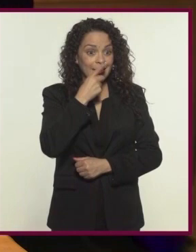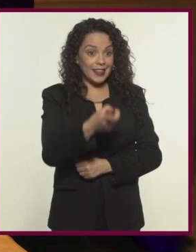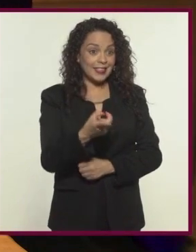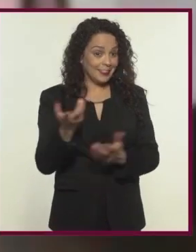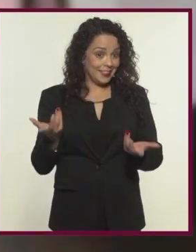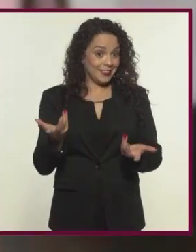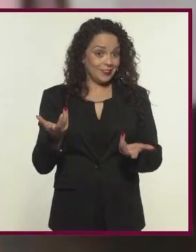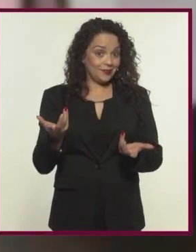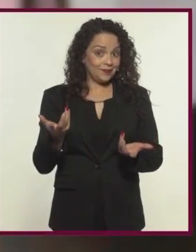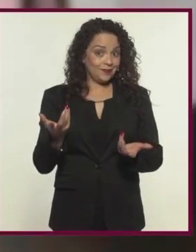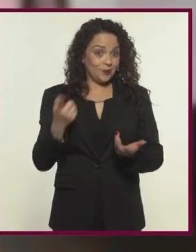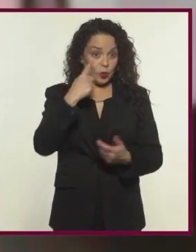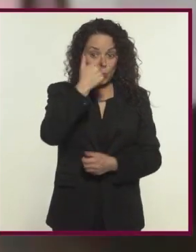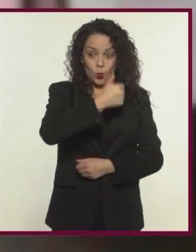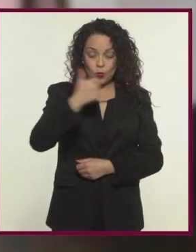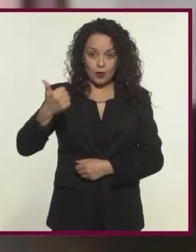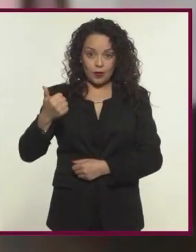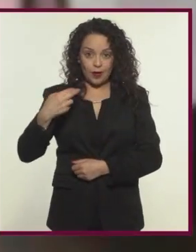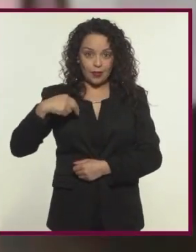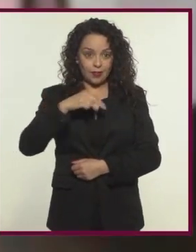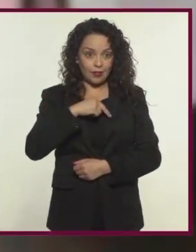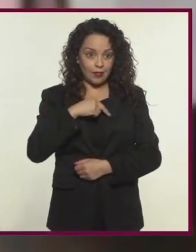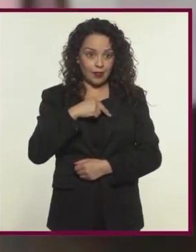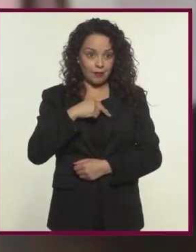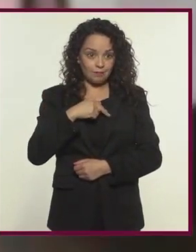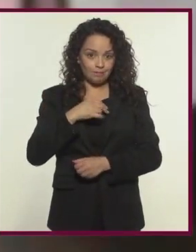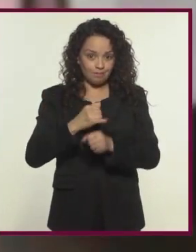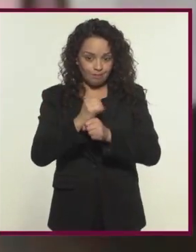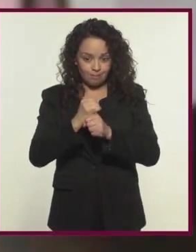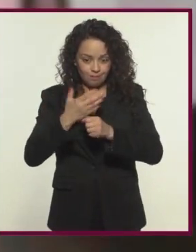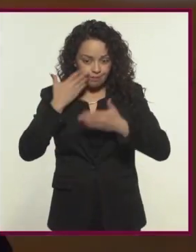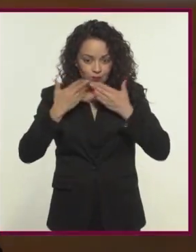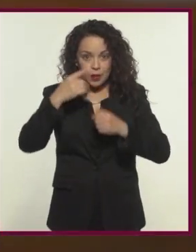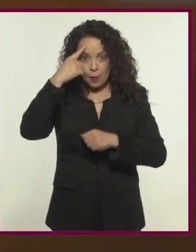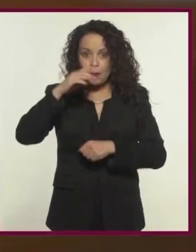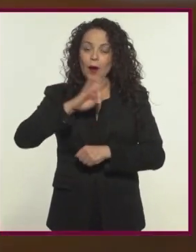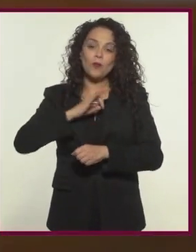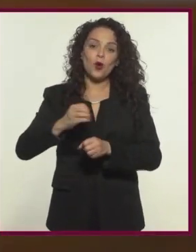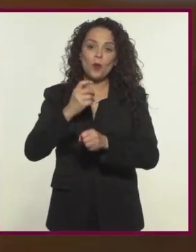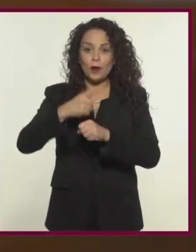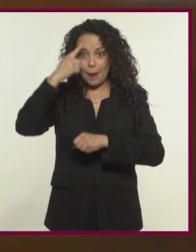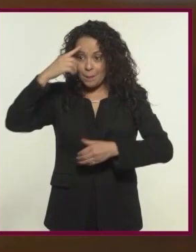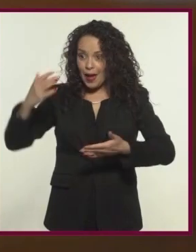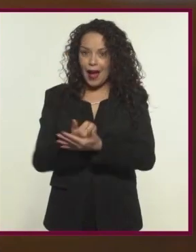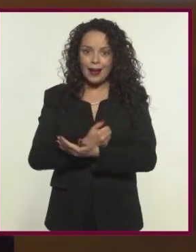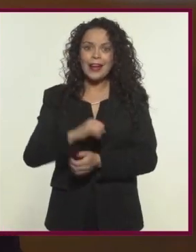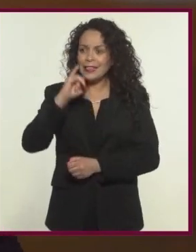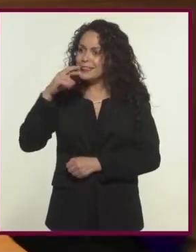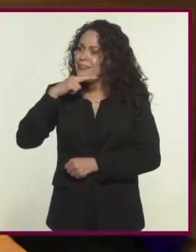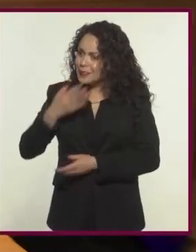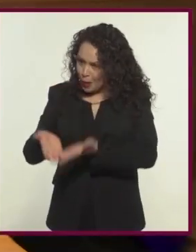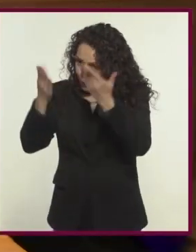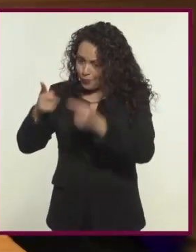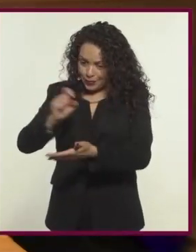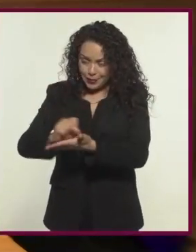¿Qué dices? ¿Hacemos un análisis cada uno para tener más oportunidad de ganar? ¿Y qué estamos esperando? Ve a escribir.